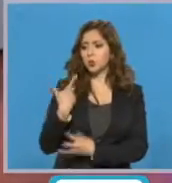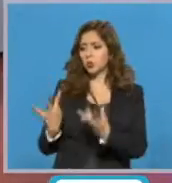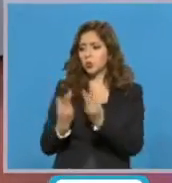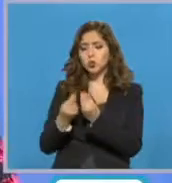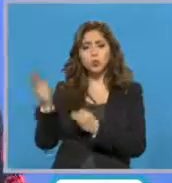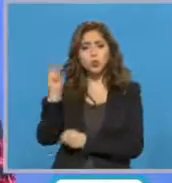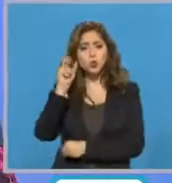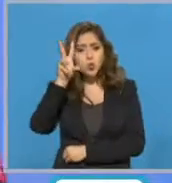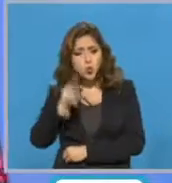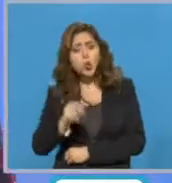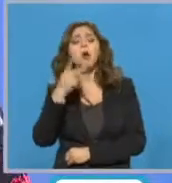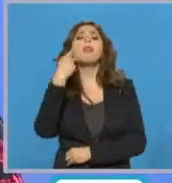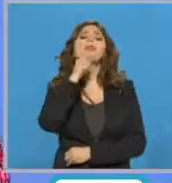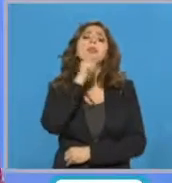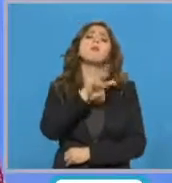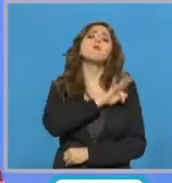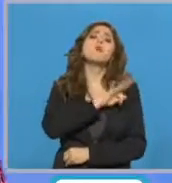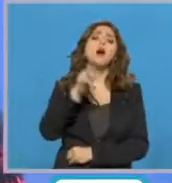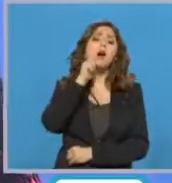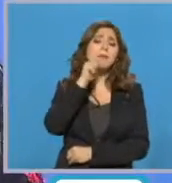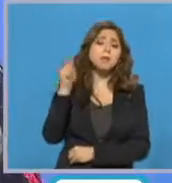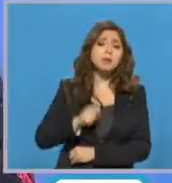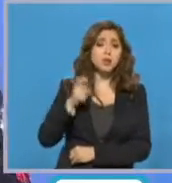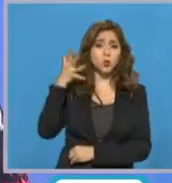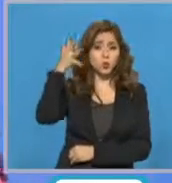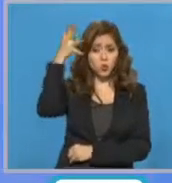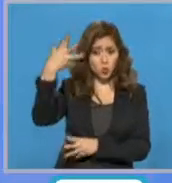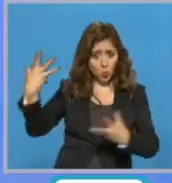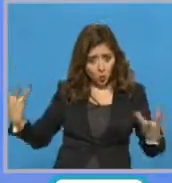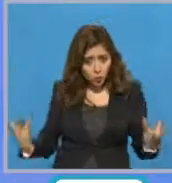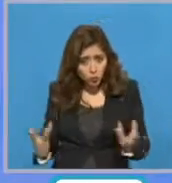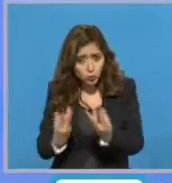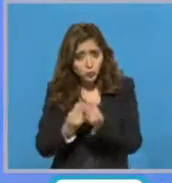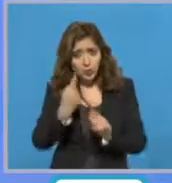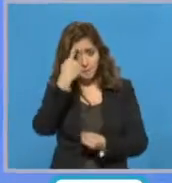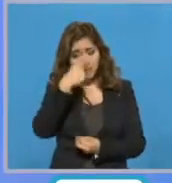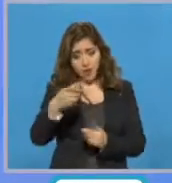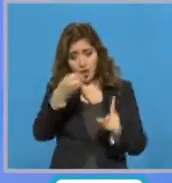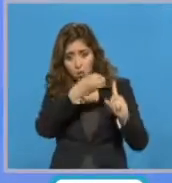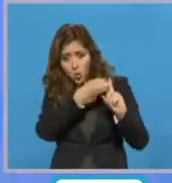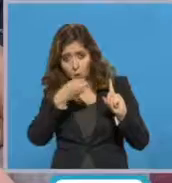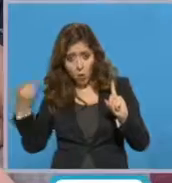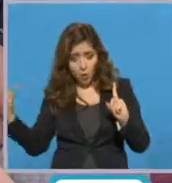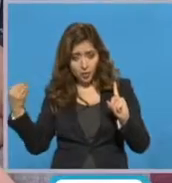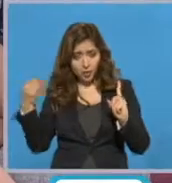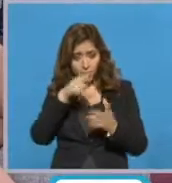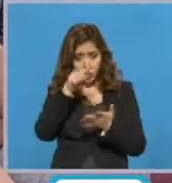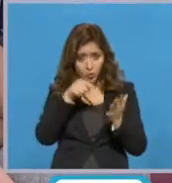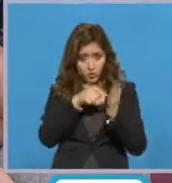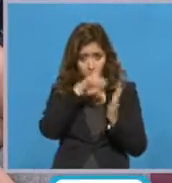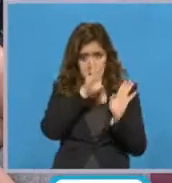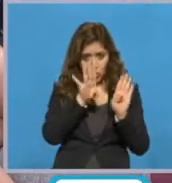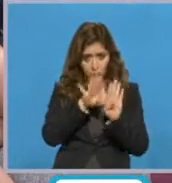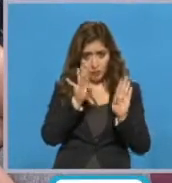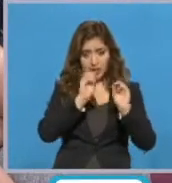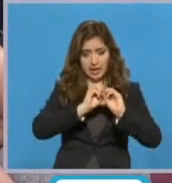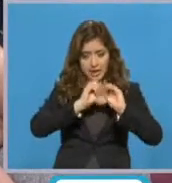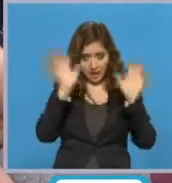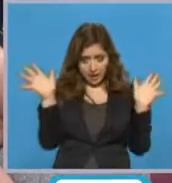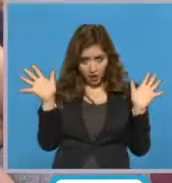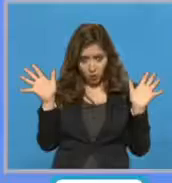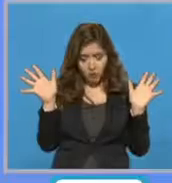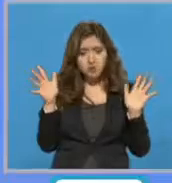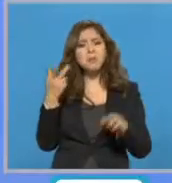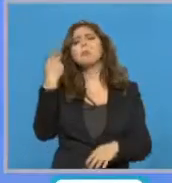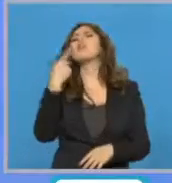quieran construir o tener algo en conjunto para tener esto en orden, las reglas del juego bien claras.